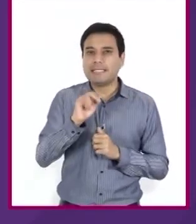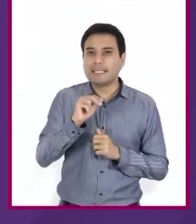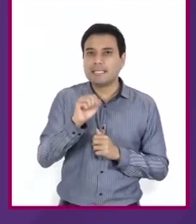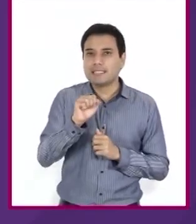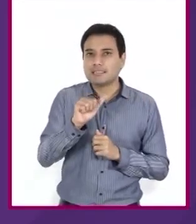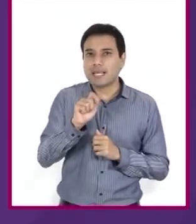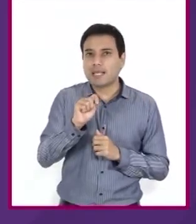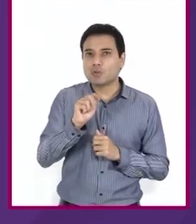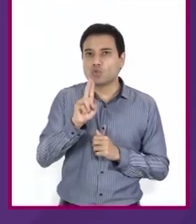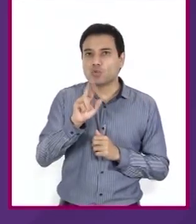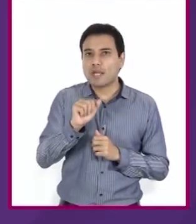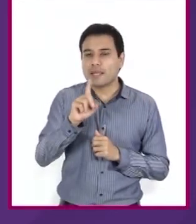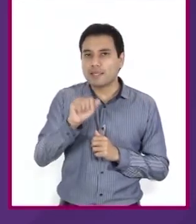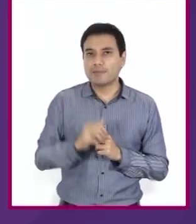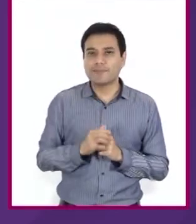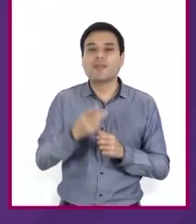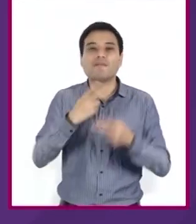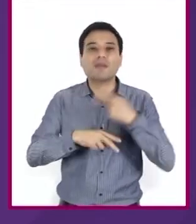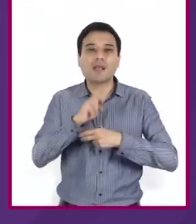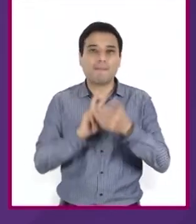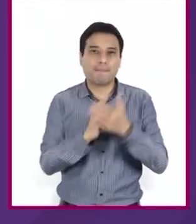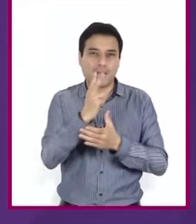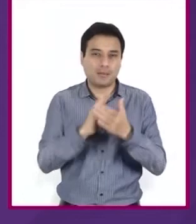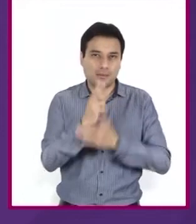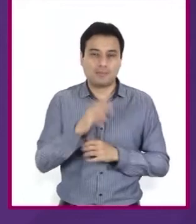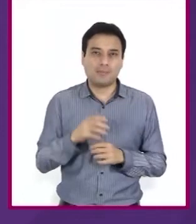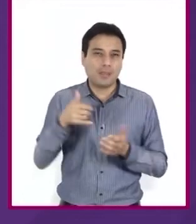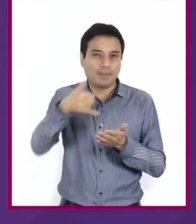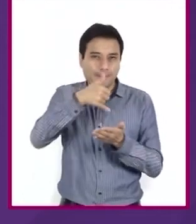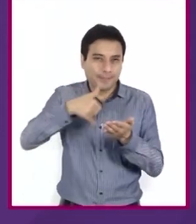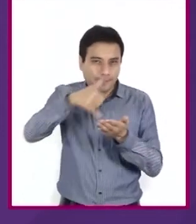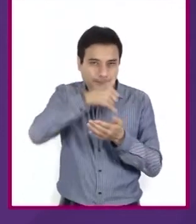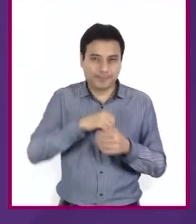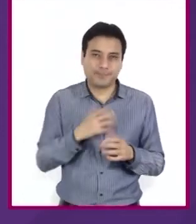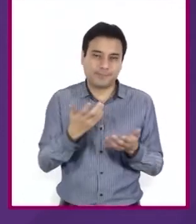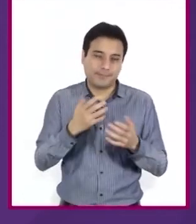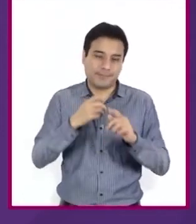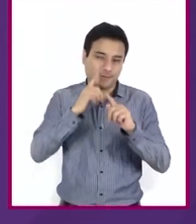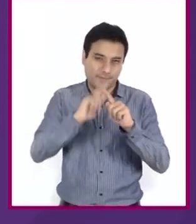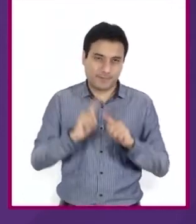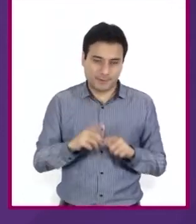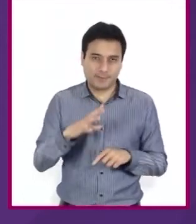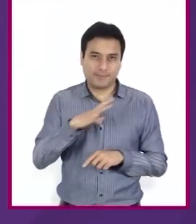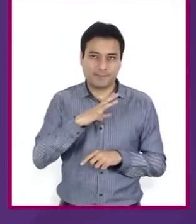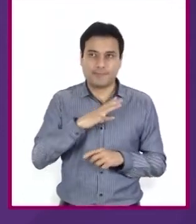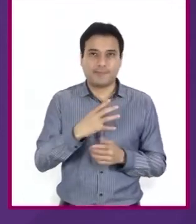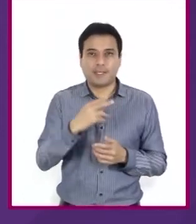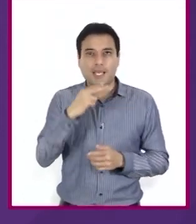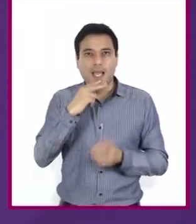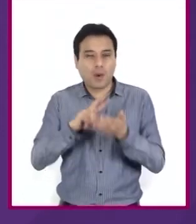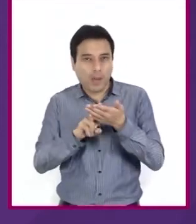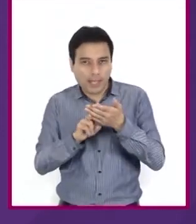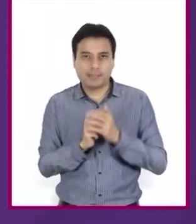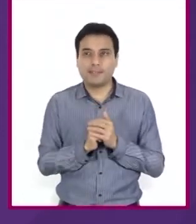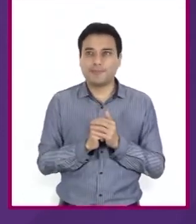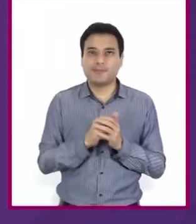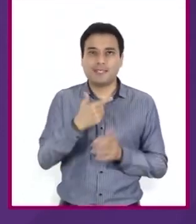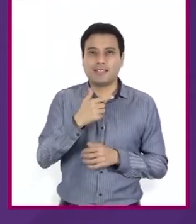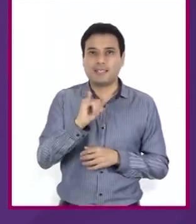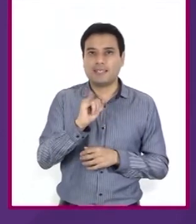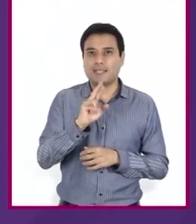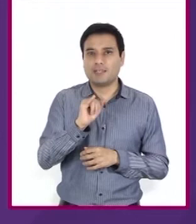provienen principalmente de vegetales y son líquidas, como los aceites vegetales comestibles de aguacate, girasol o de